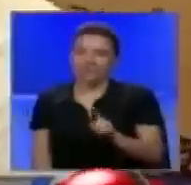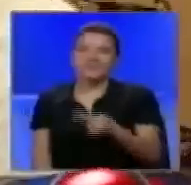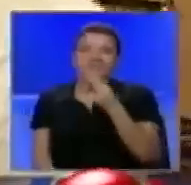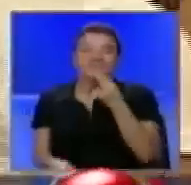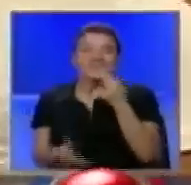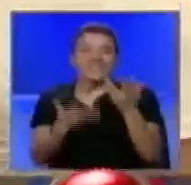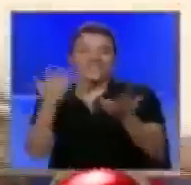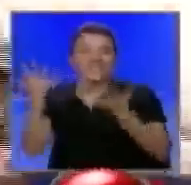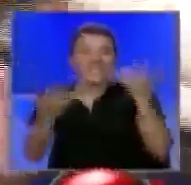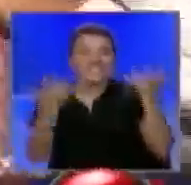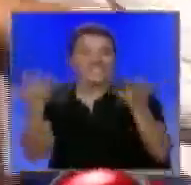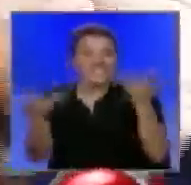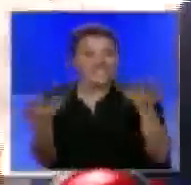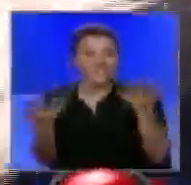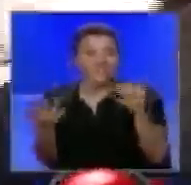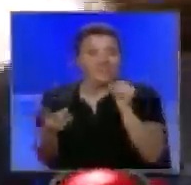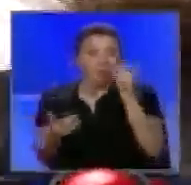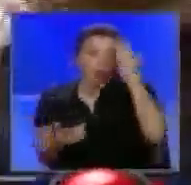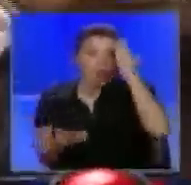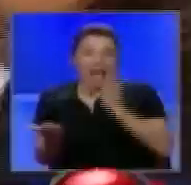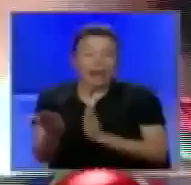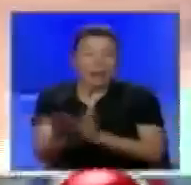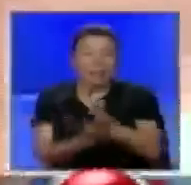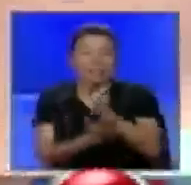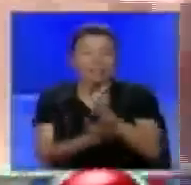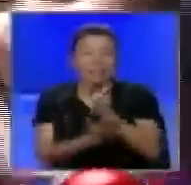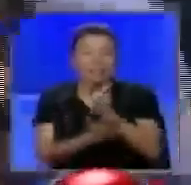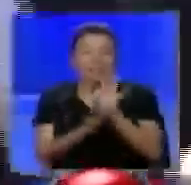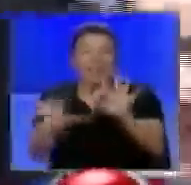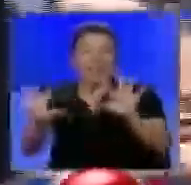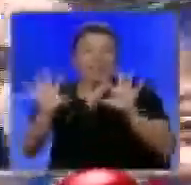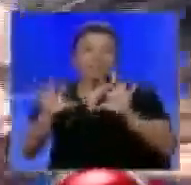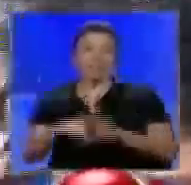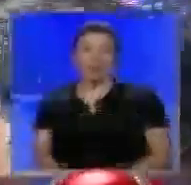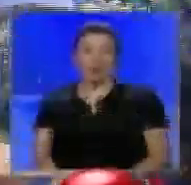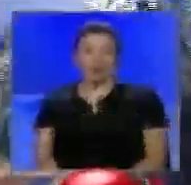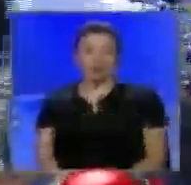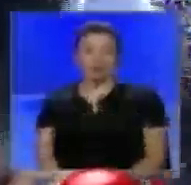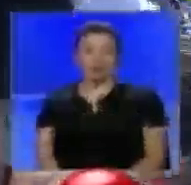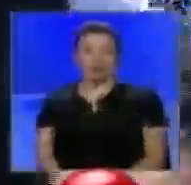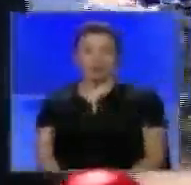se vive el Festival de Festivales, a solo días de que comience el espectáculo.